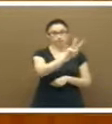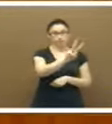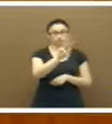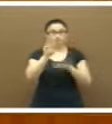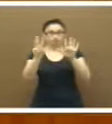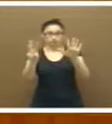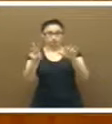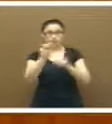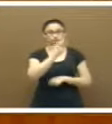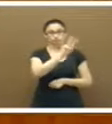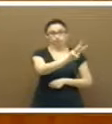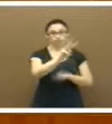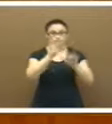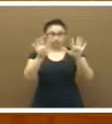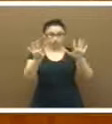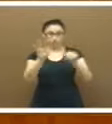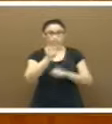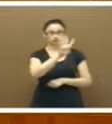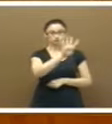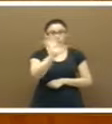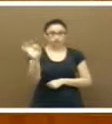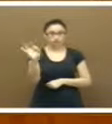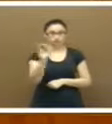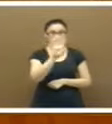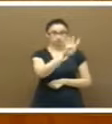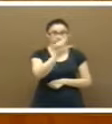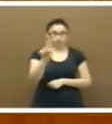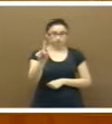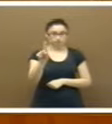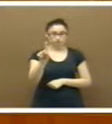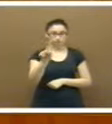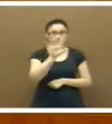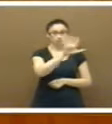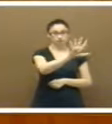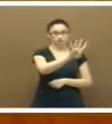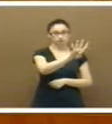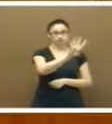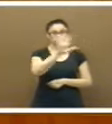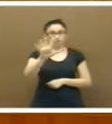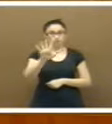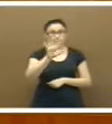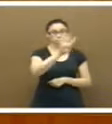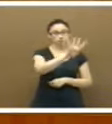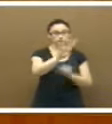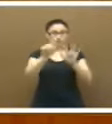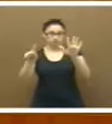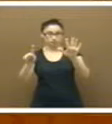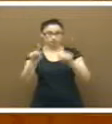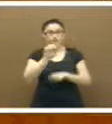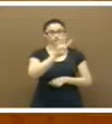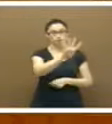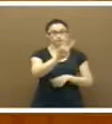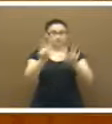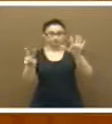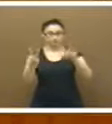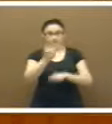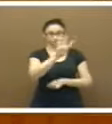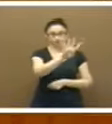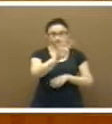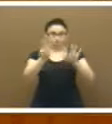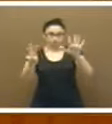38, 39, 40, 41, 45, 46, 47,